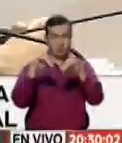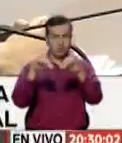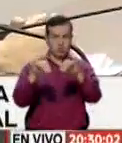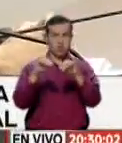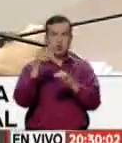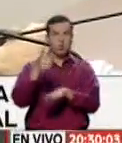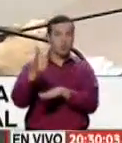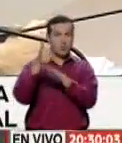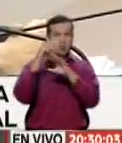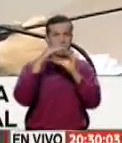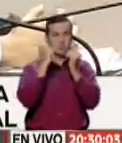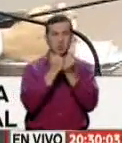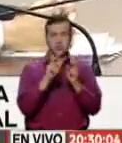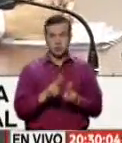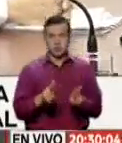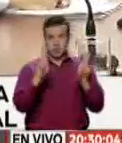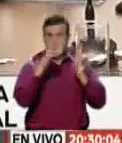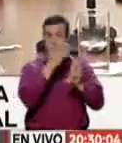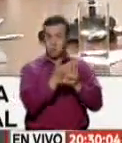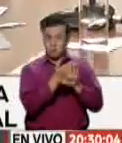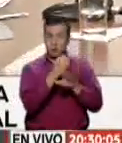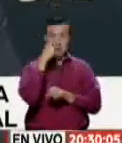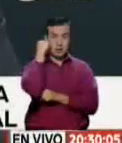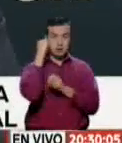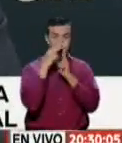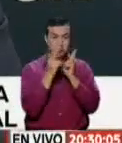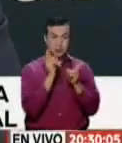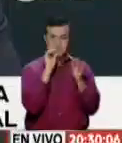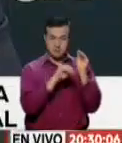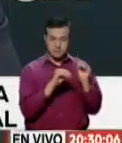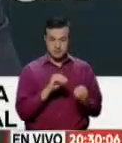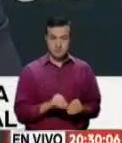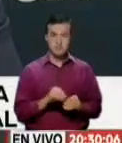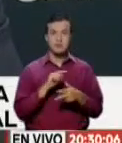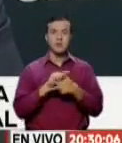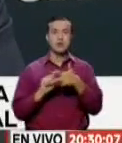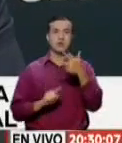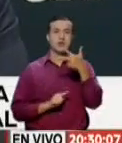por el Alto Comisionado de Naciones Unidas para Derechos Humanos. Son